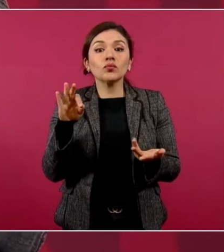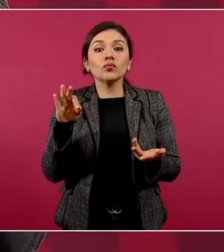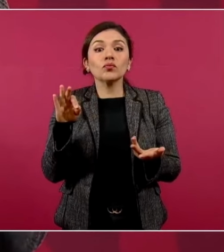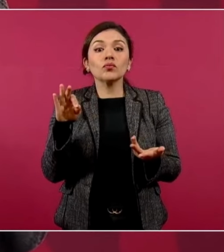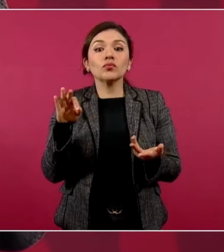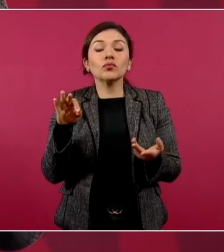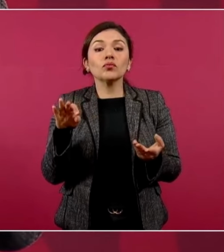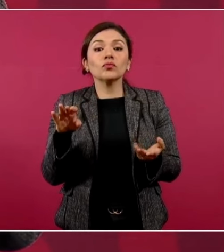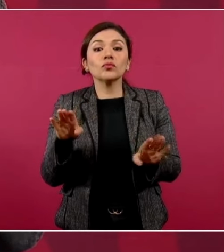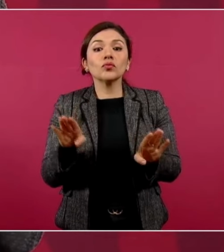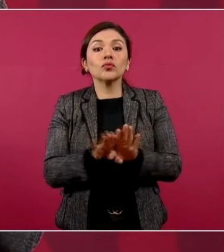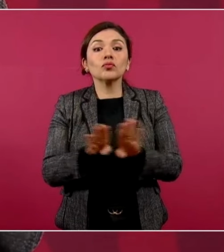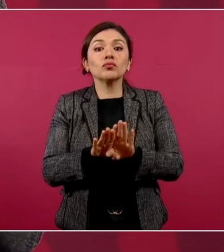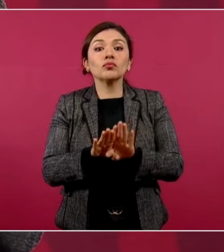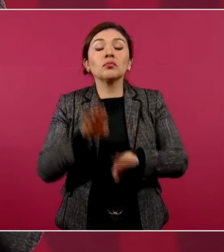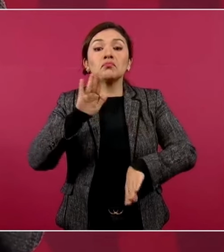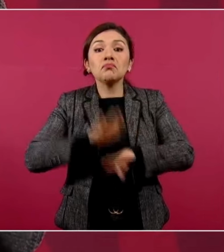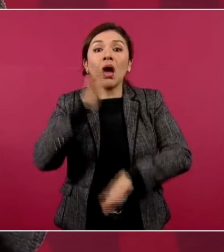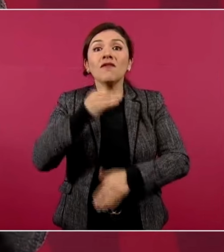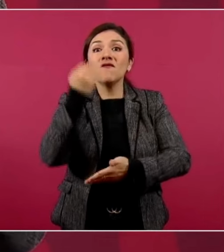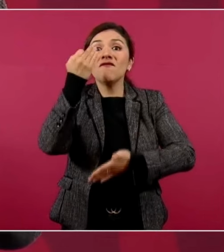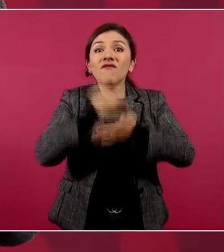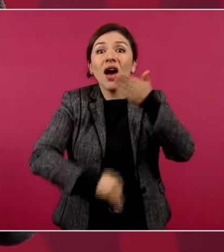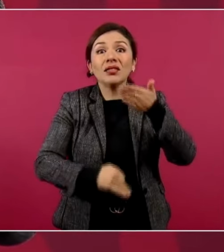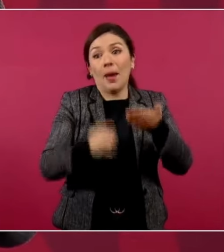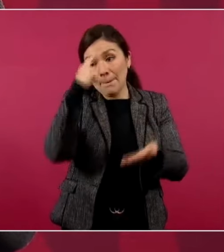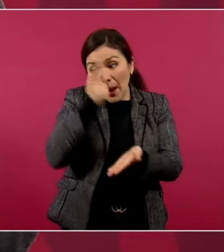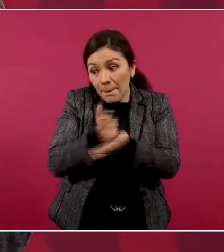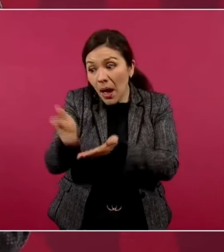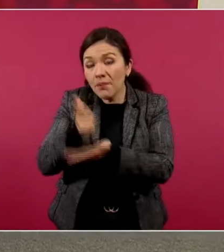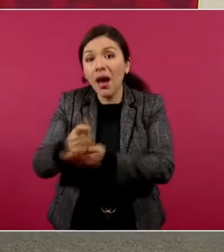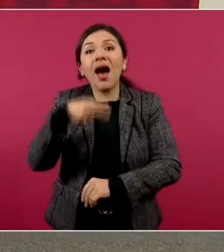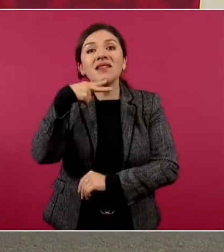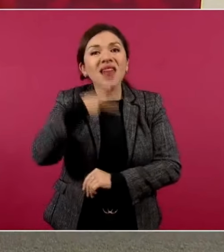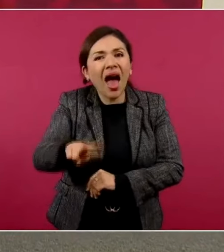no falte la nómina ni el aguinaldo.